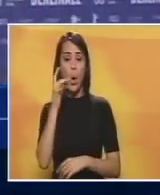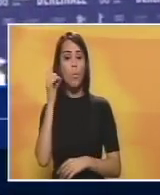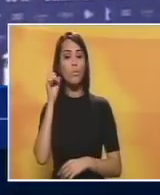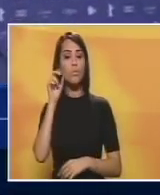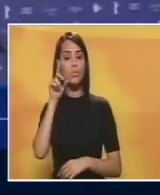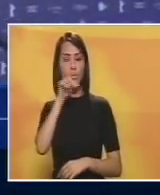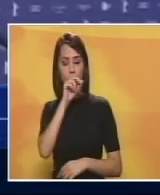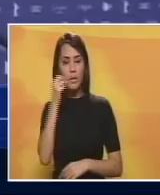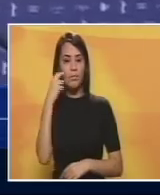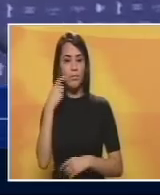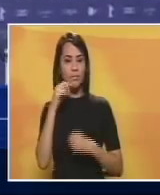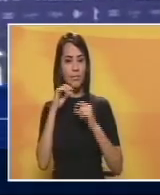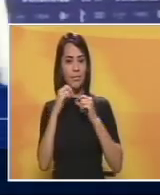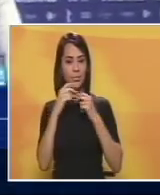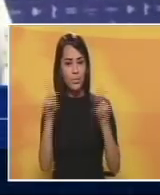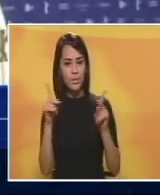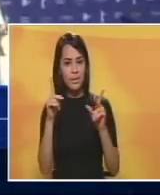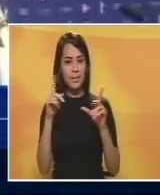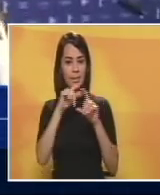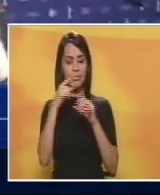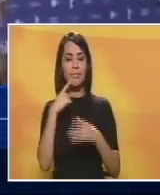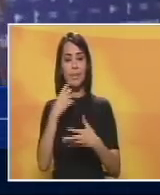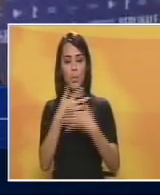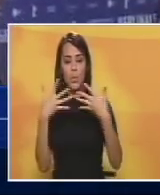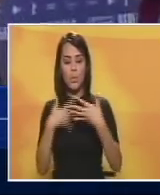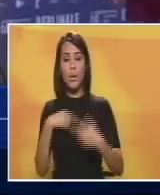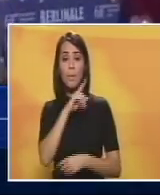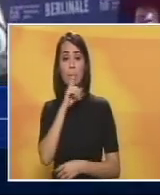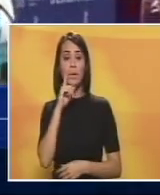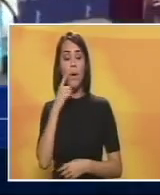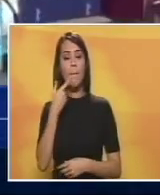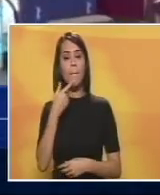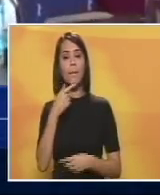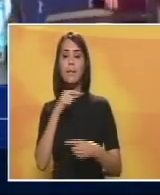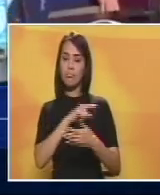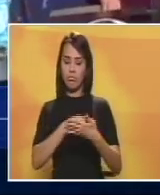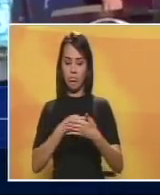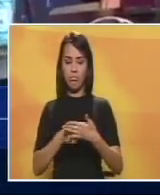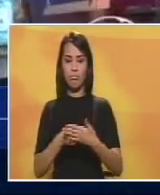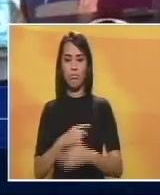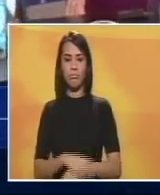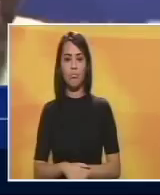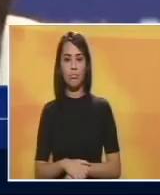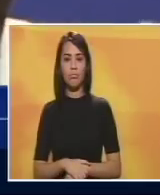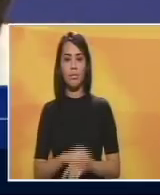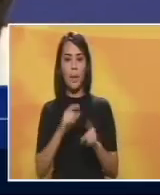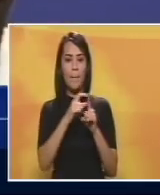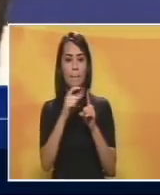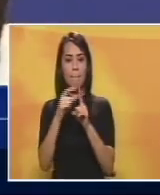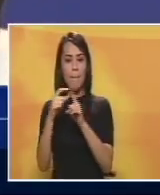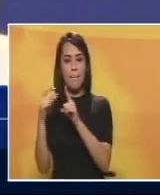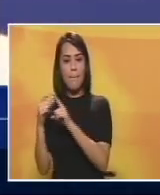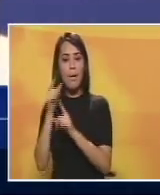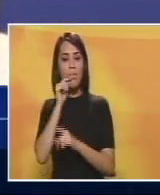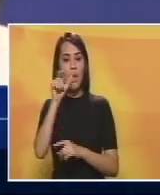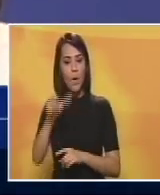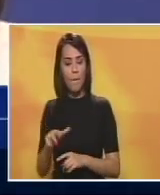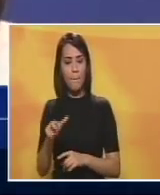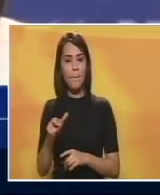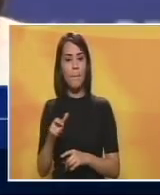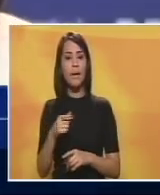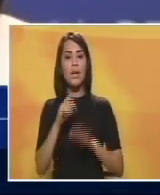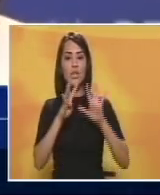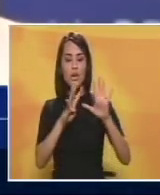un guiño al agente secreto. Él escribió: "Mi nombre es Elba, Idris Elba", parafraseando la célebre frase del personaje, y obtuvo más